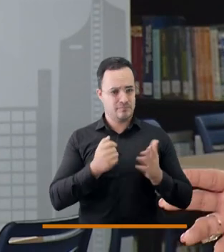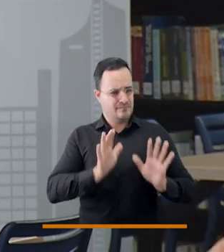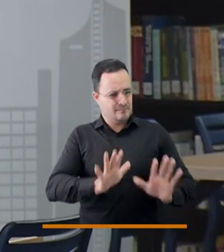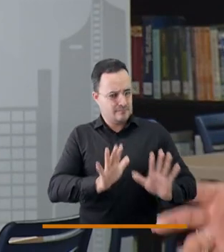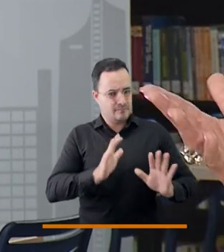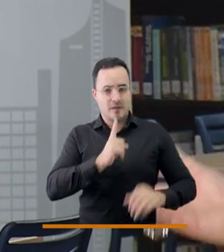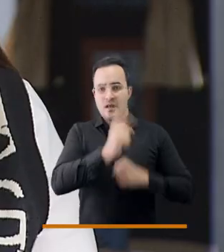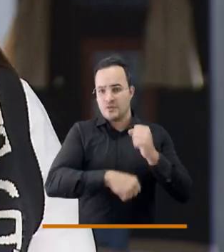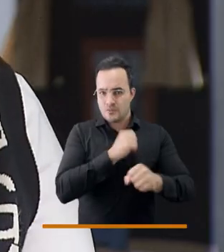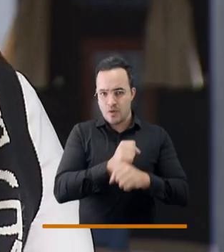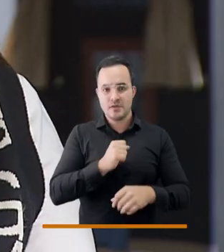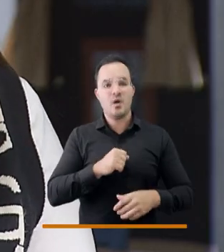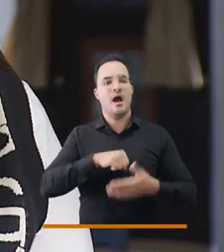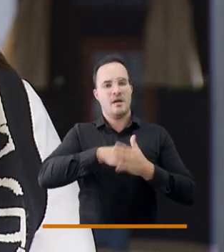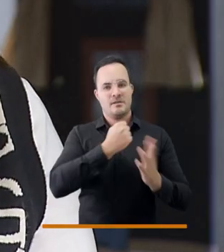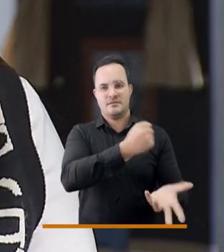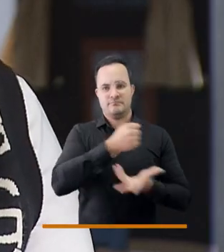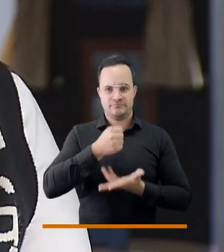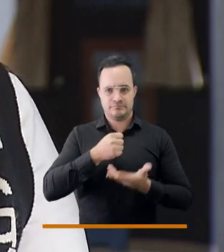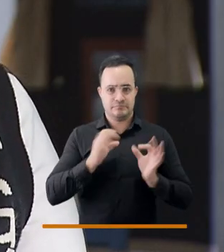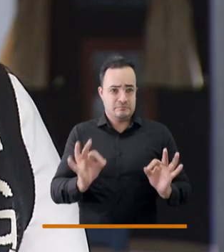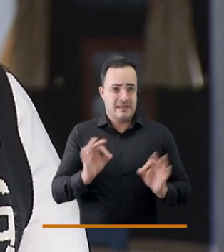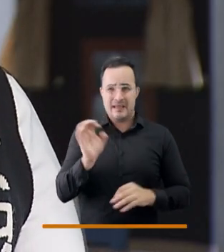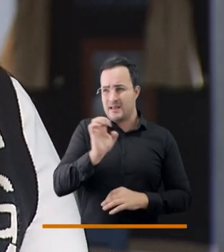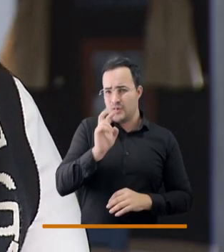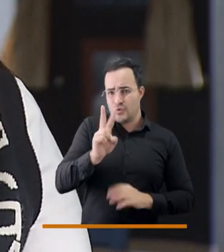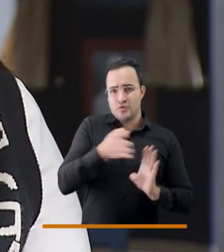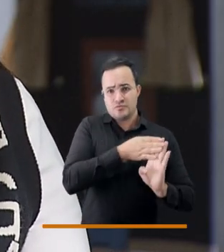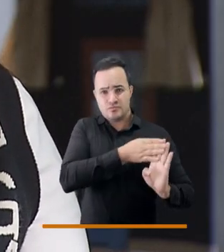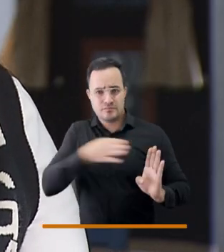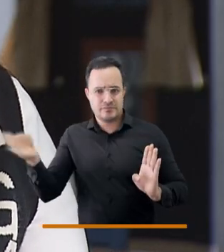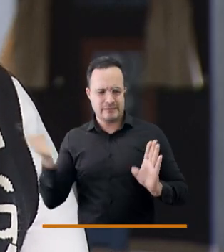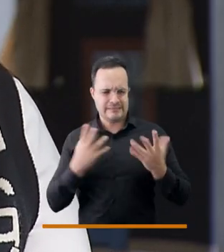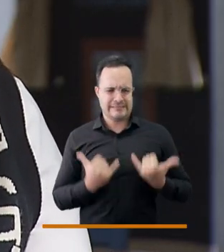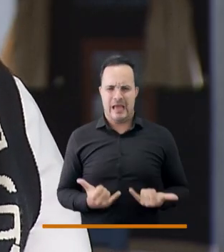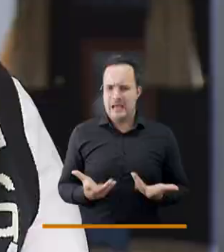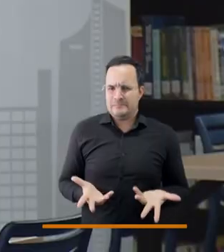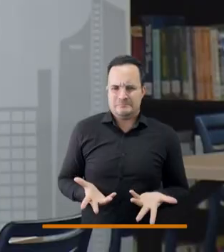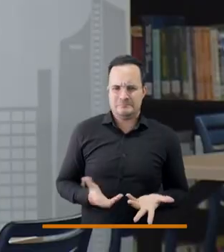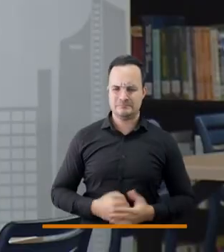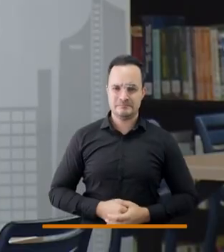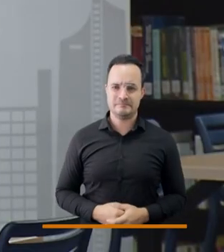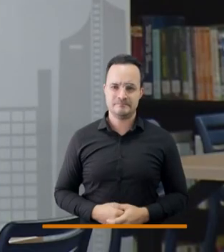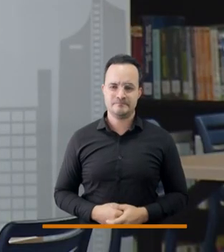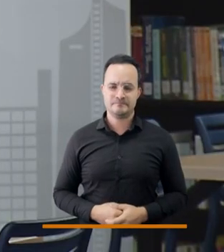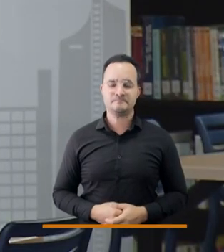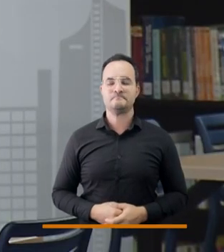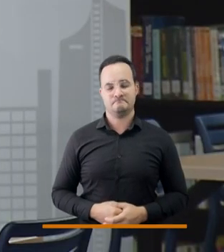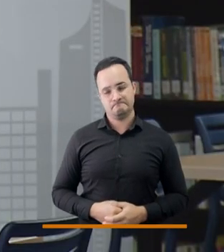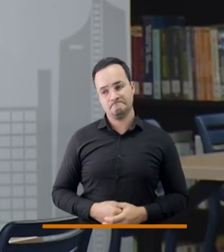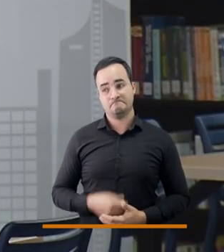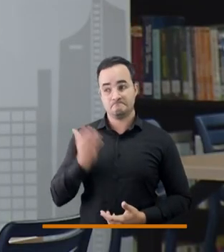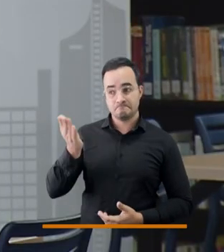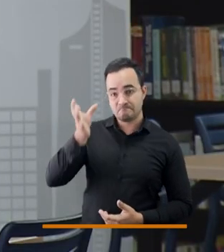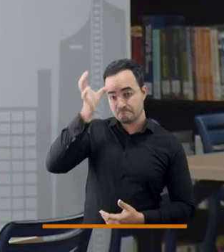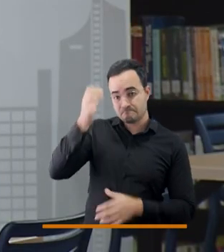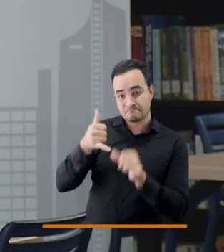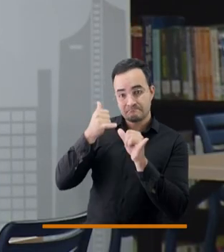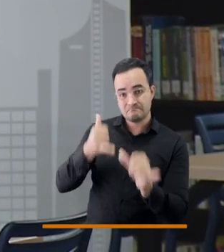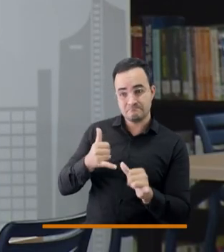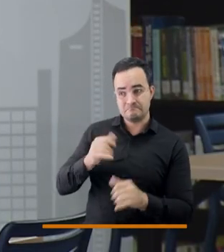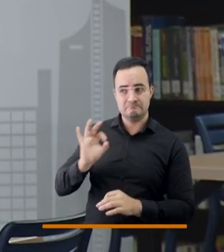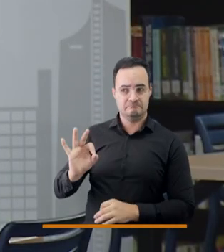haber aprobado el año entrante, a partir del 2 de enero. A partir del 2 de enero. Ingeniero, hay